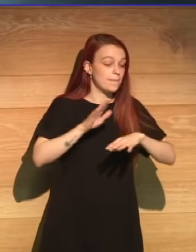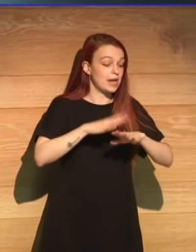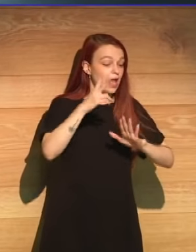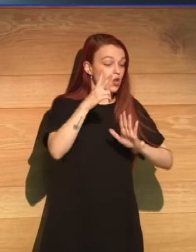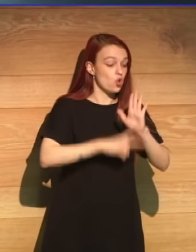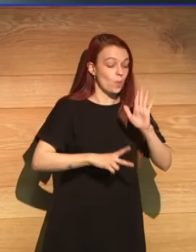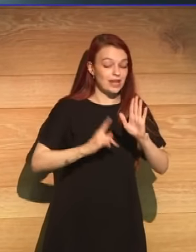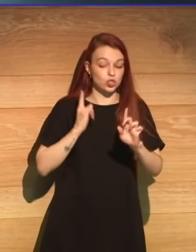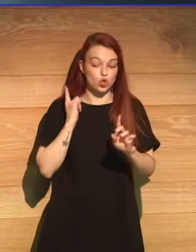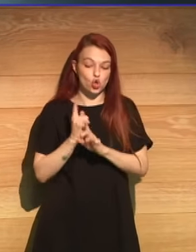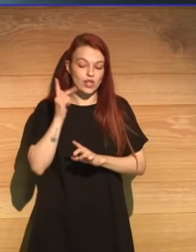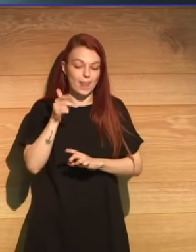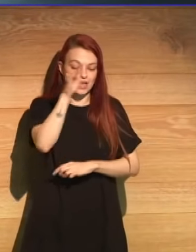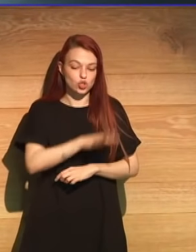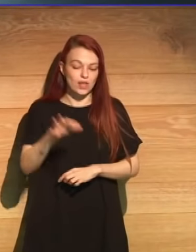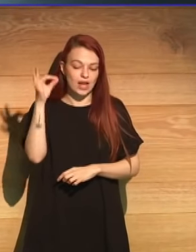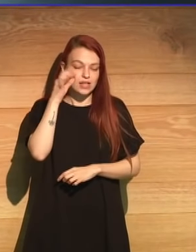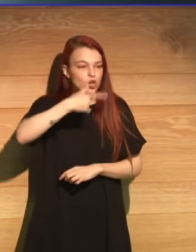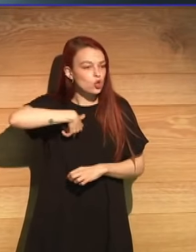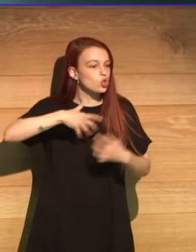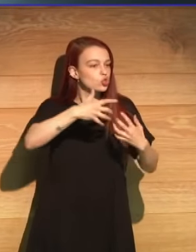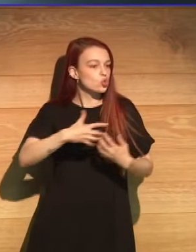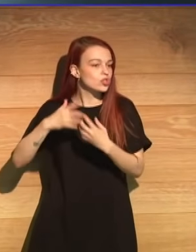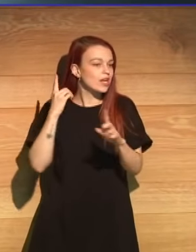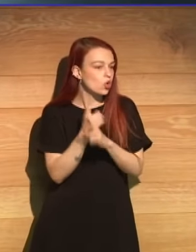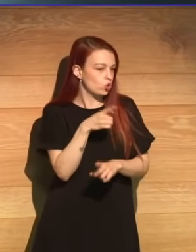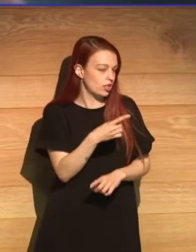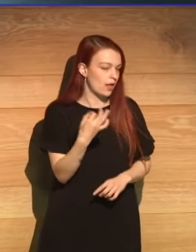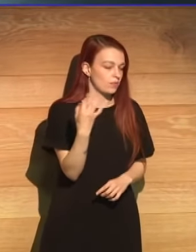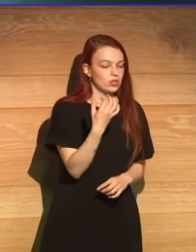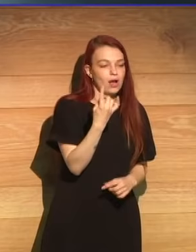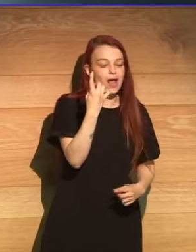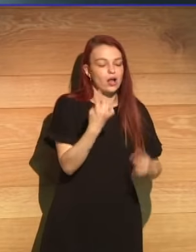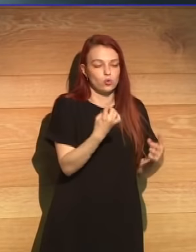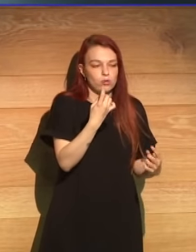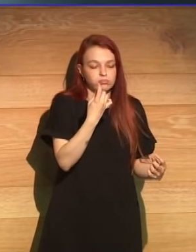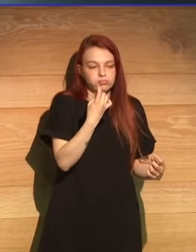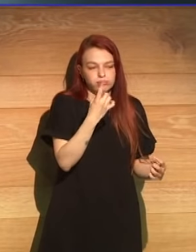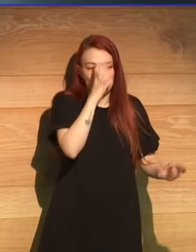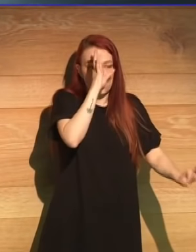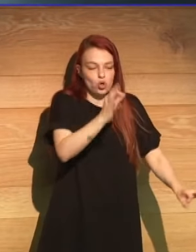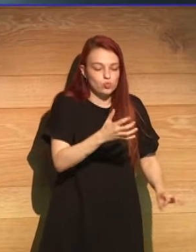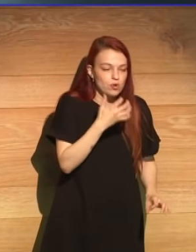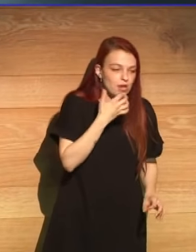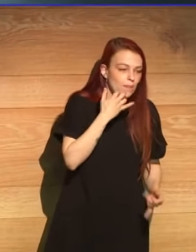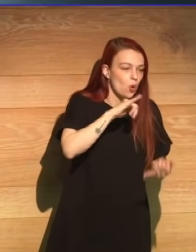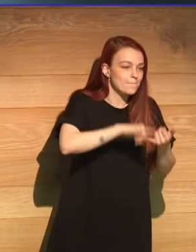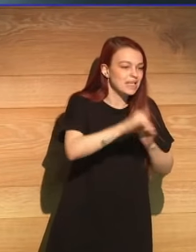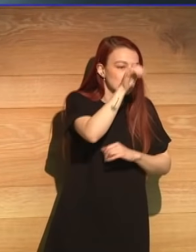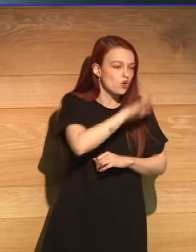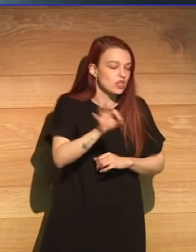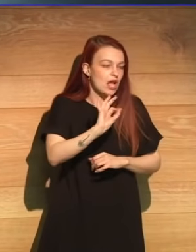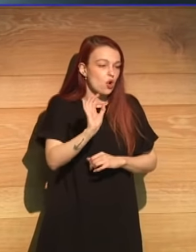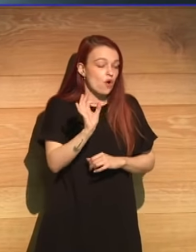los derechos de las niñas de un modo severo, ¿no? Y hay algunos muy obvios, como acabar con el matrimonio infantil o la mutilación genital femenina, pero